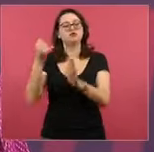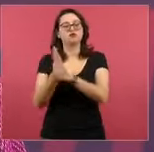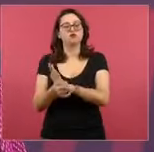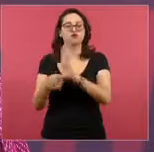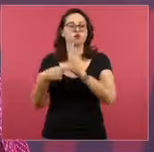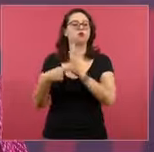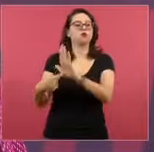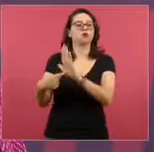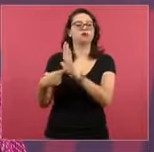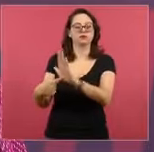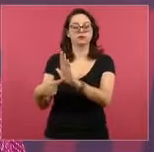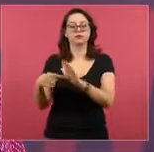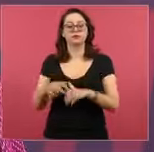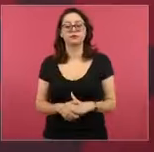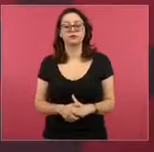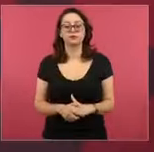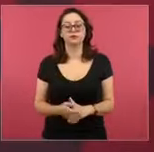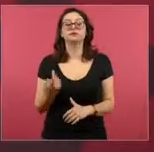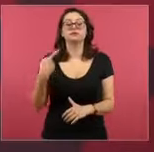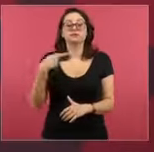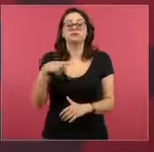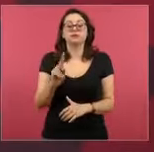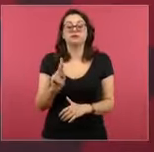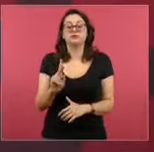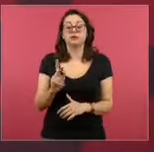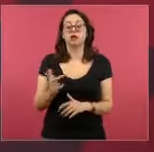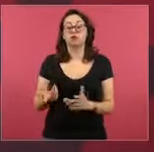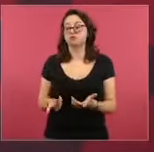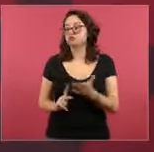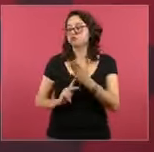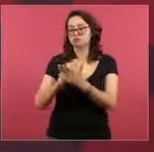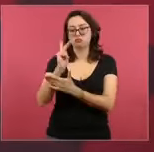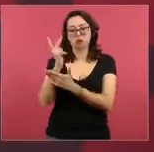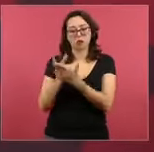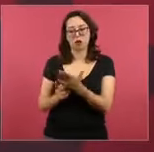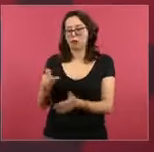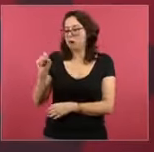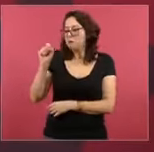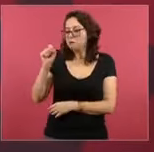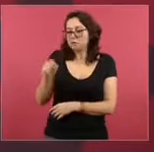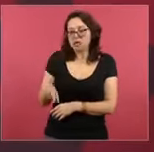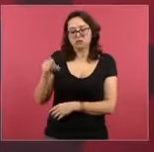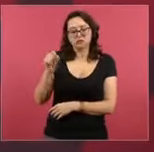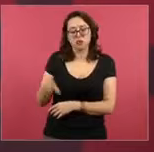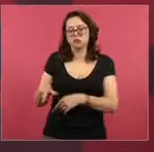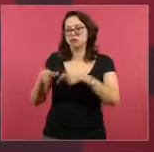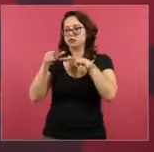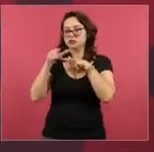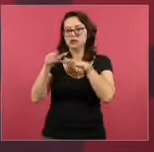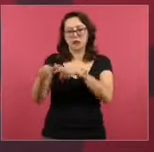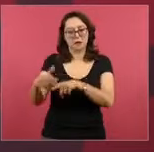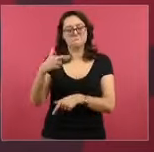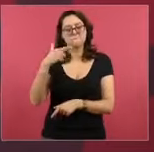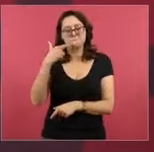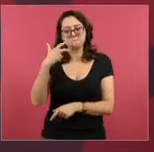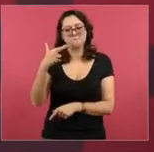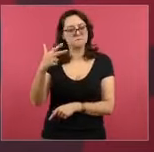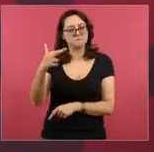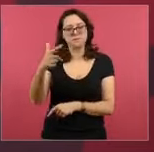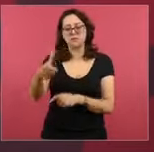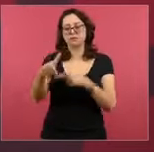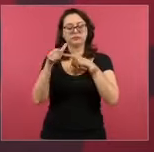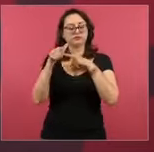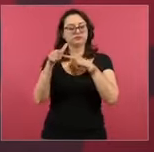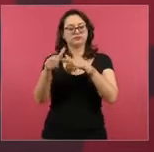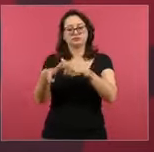el programa de mejora continúa, no hay posibilidades de no hacerlo porque todo el trabajo